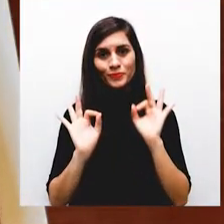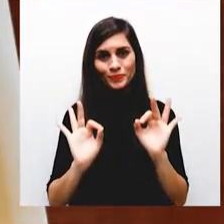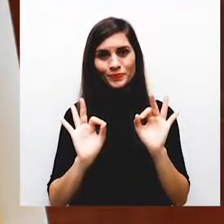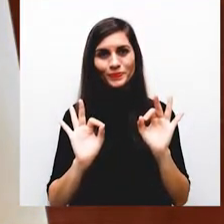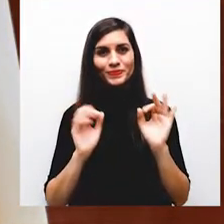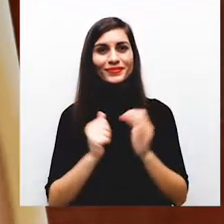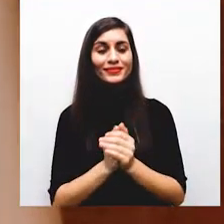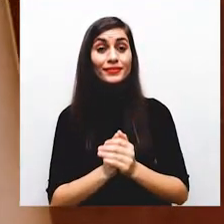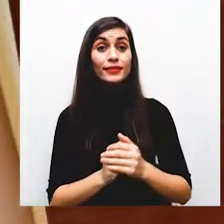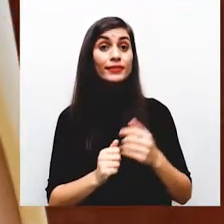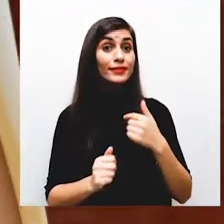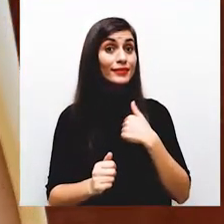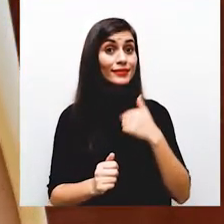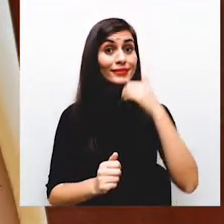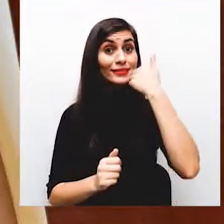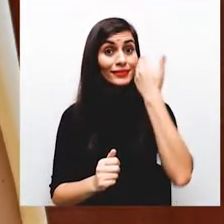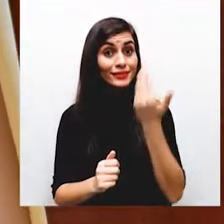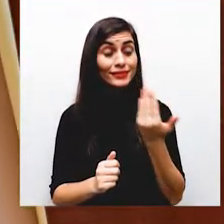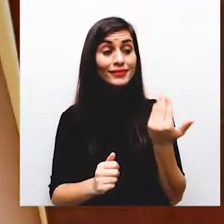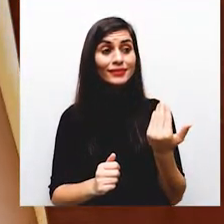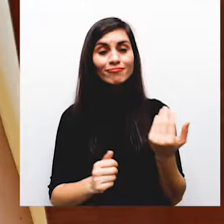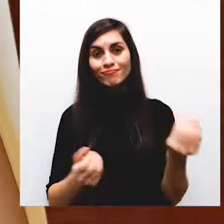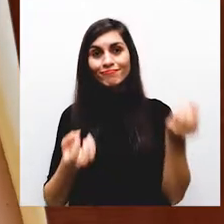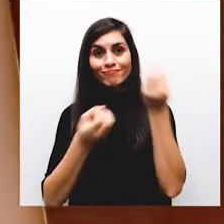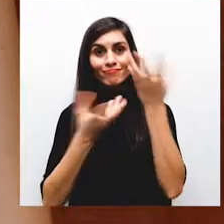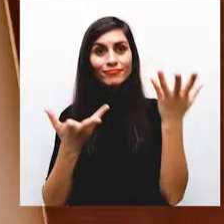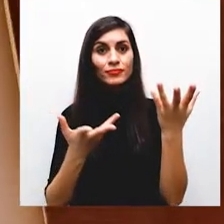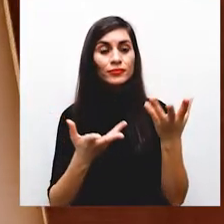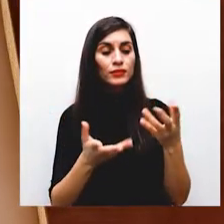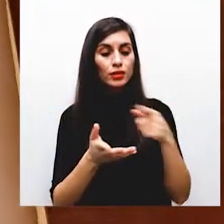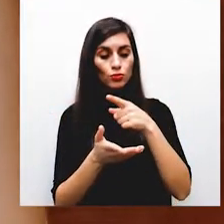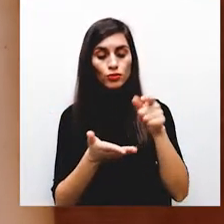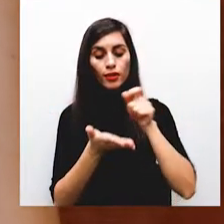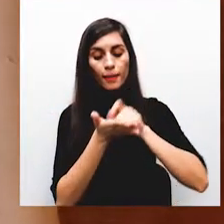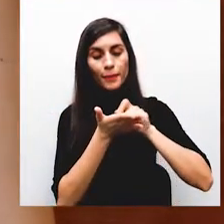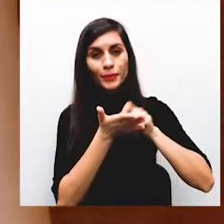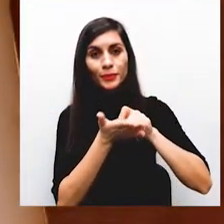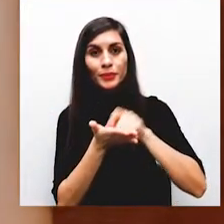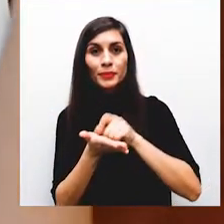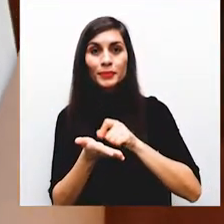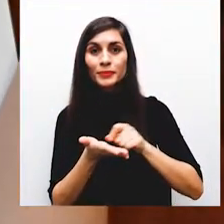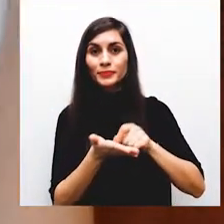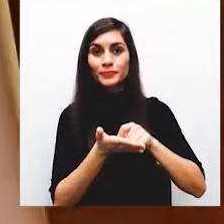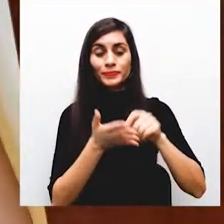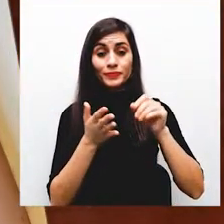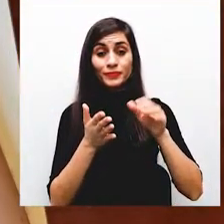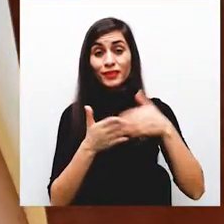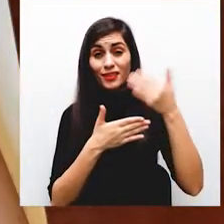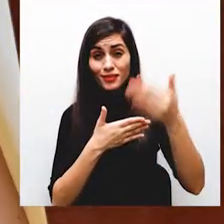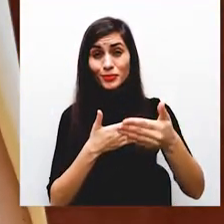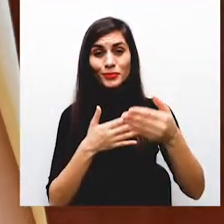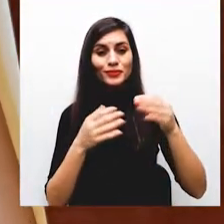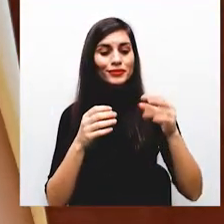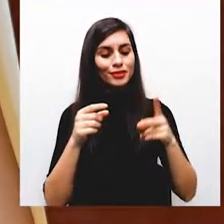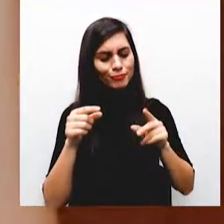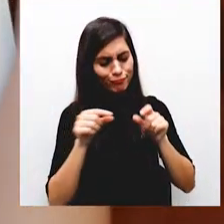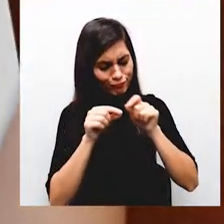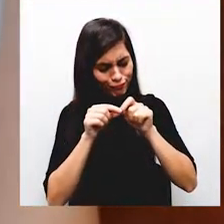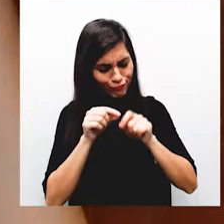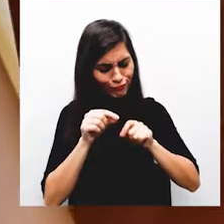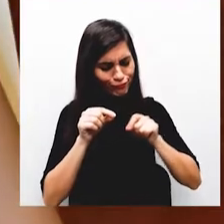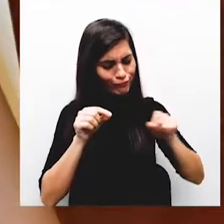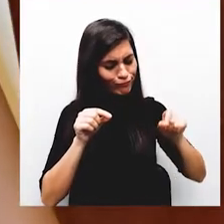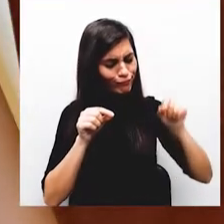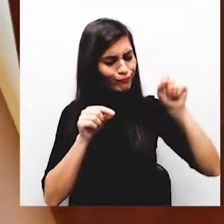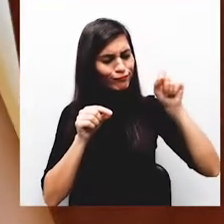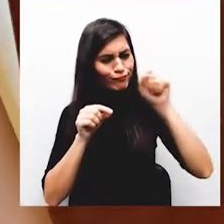más les guste. Les recomiendo que lo marquen bien para que después